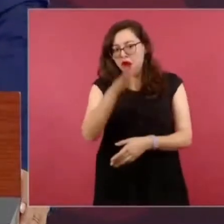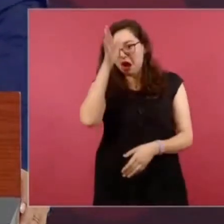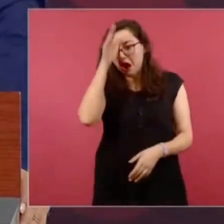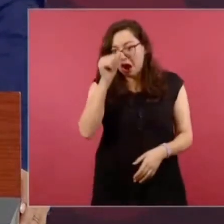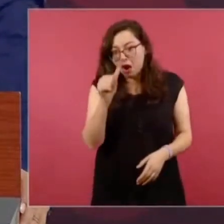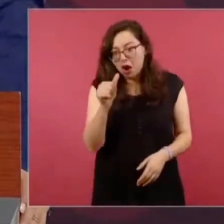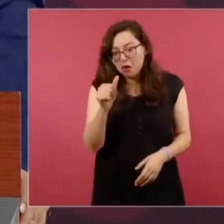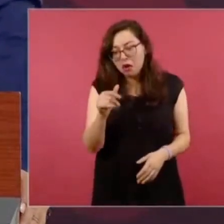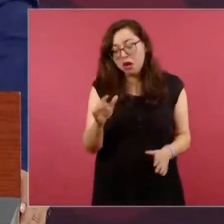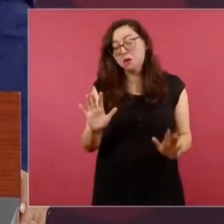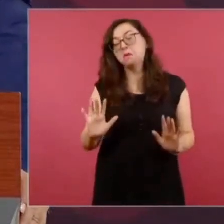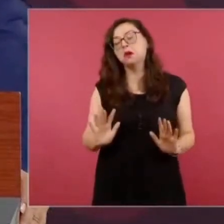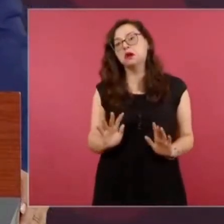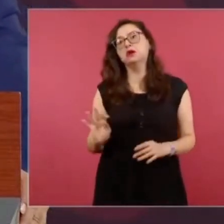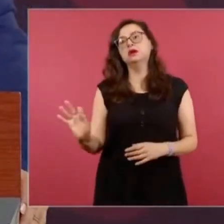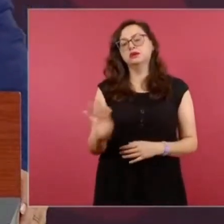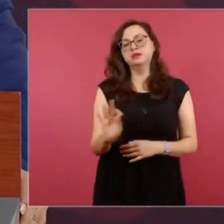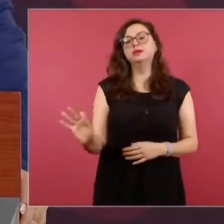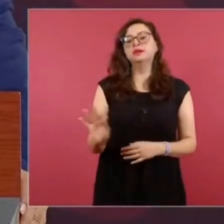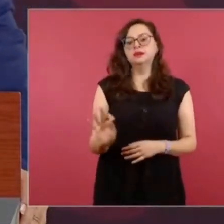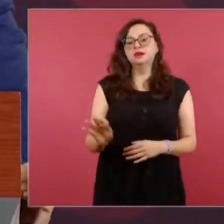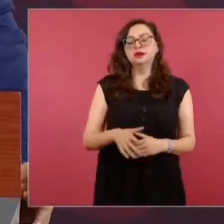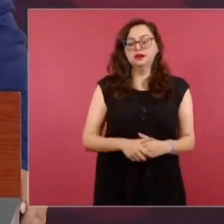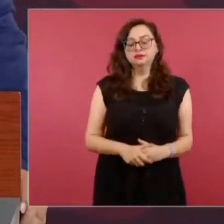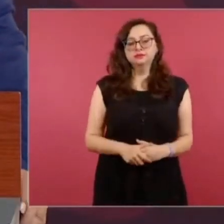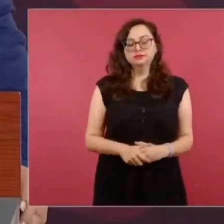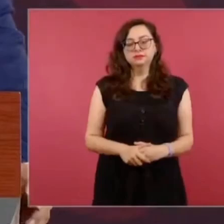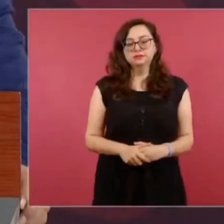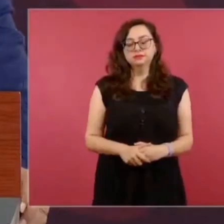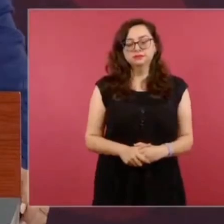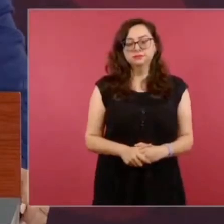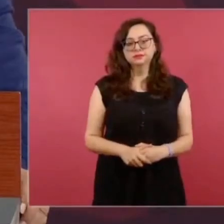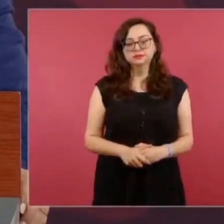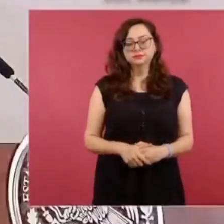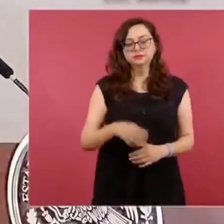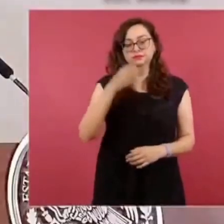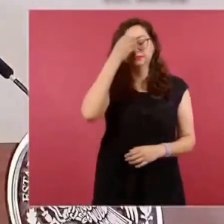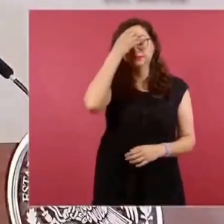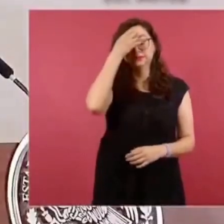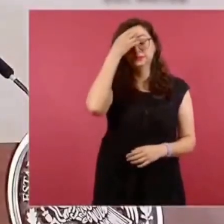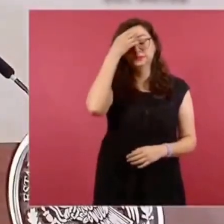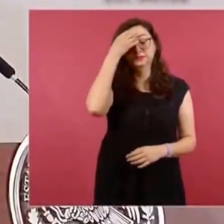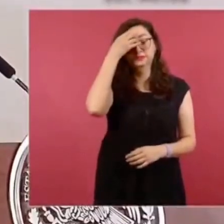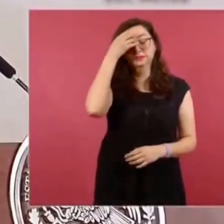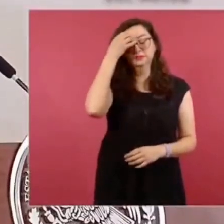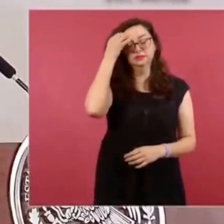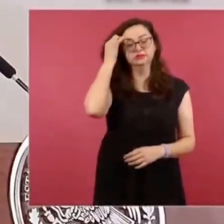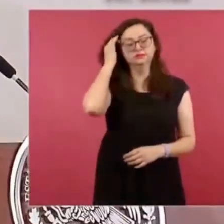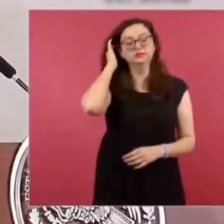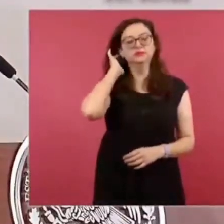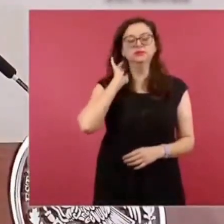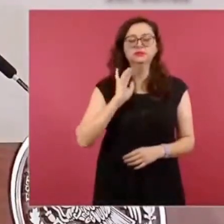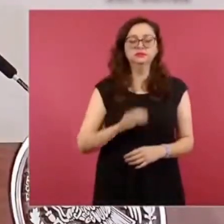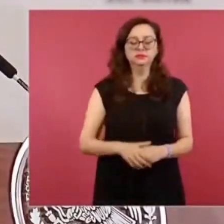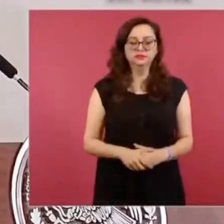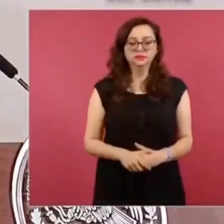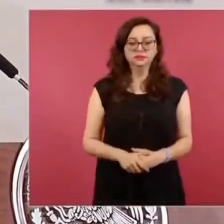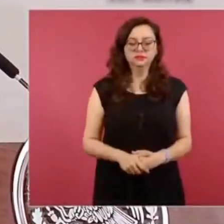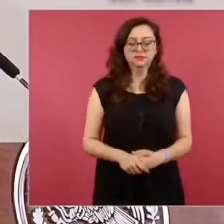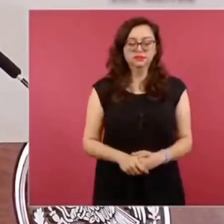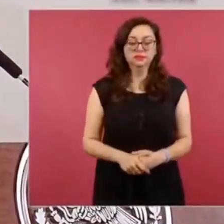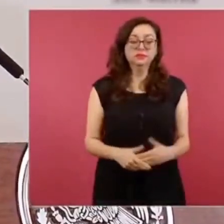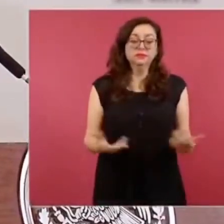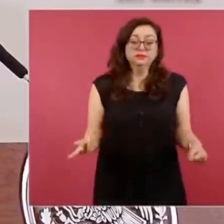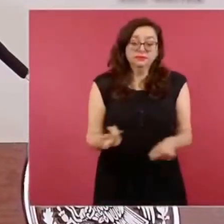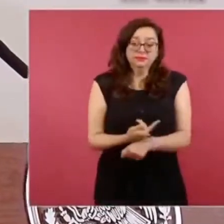de los dos gobiernos. Además, siempre se ha pensado, porque nos han metido en la cabeza,